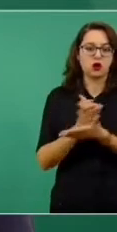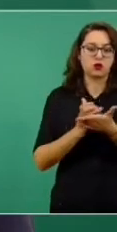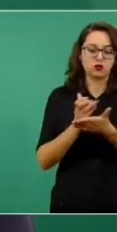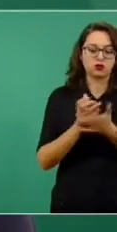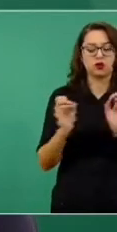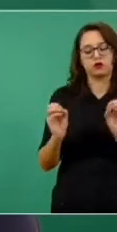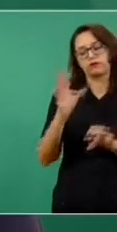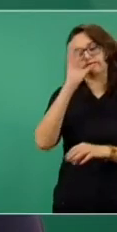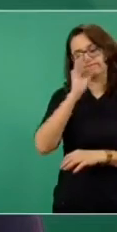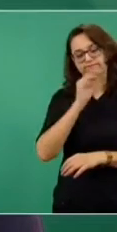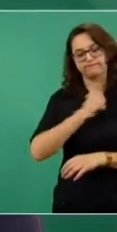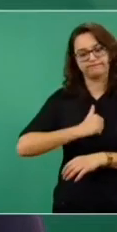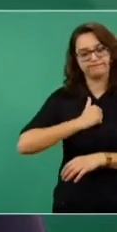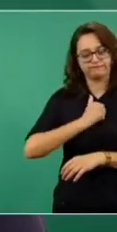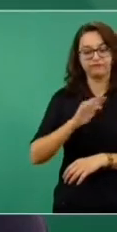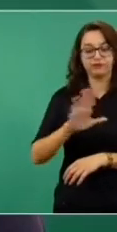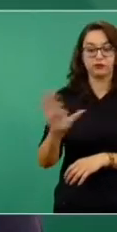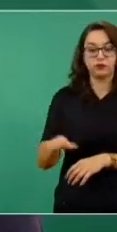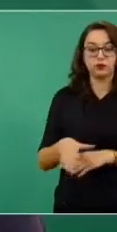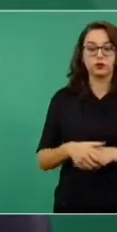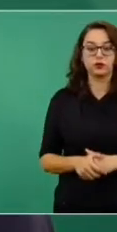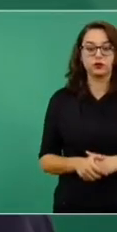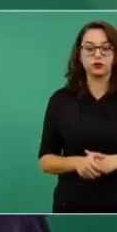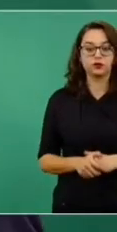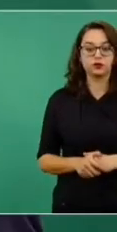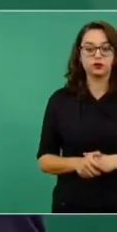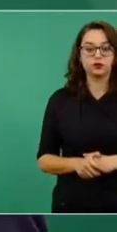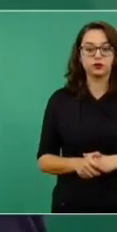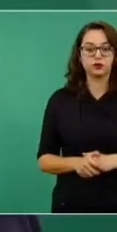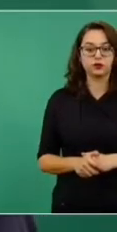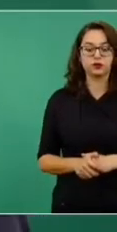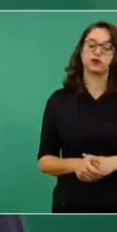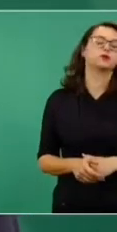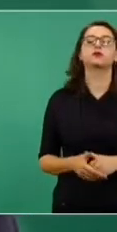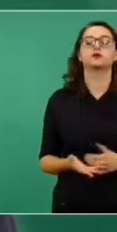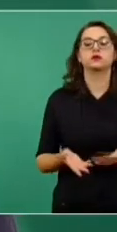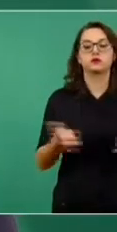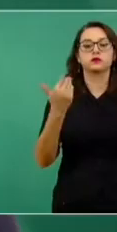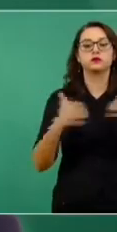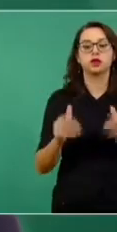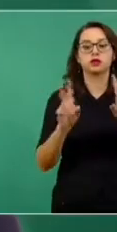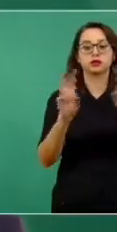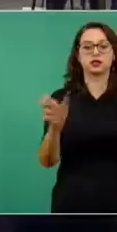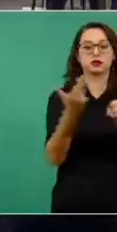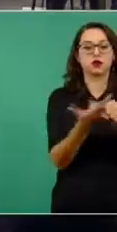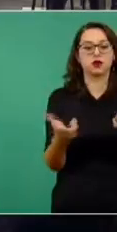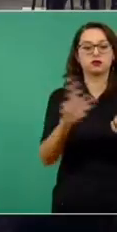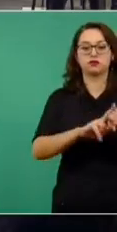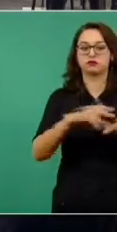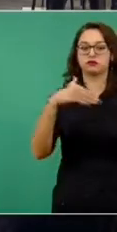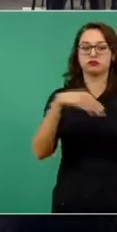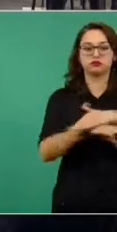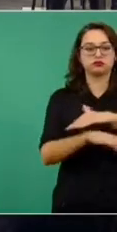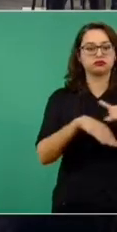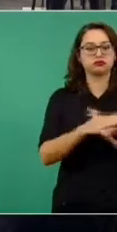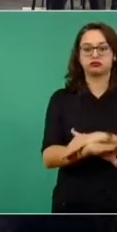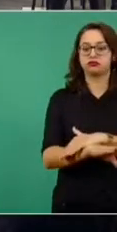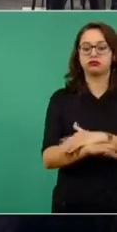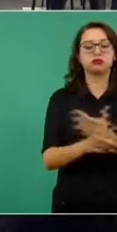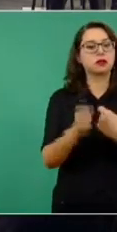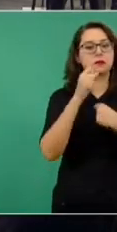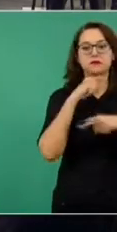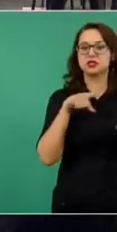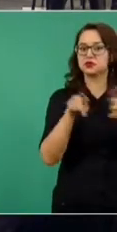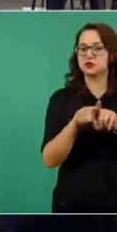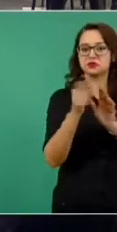desafortunadamente han perdido la vida y en la hospitalización que es otro de los indicadores importantes se siguen desocupando las unidades